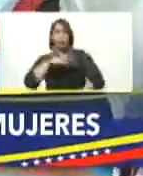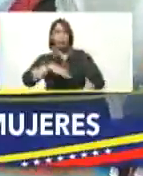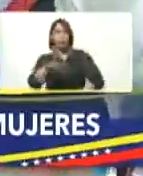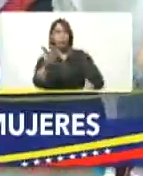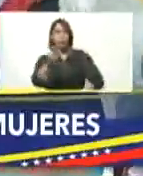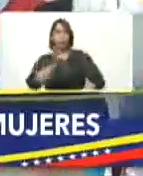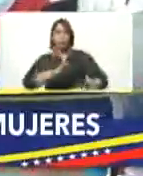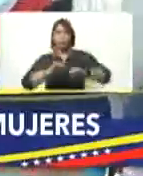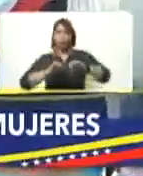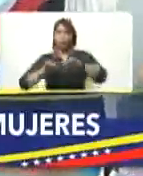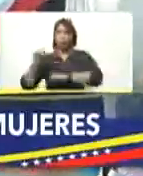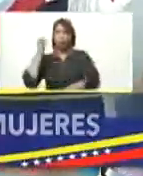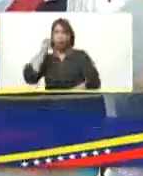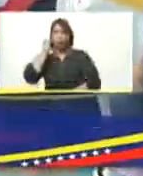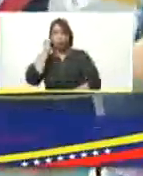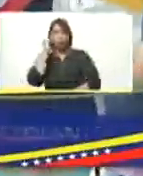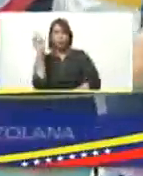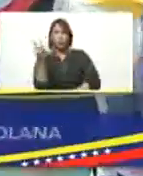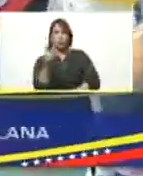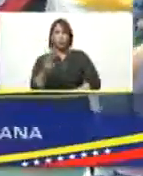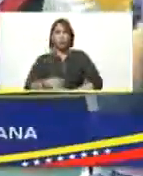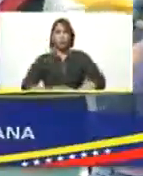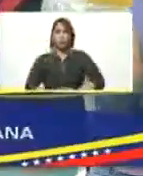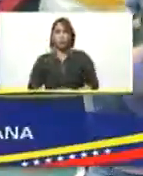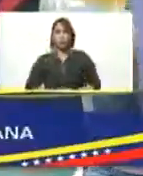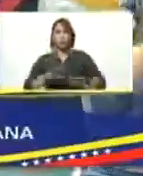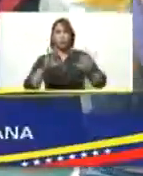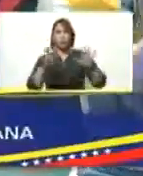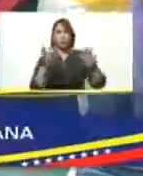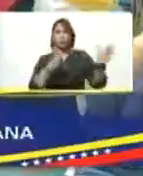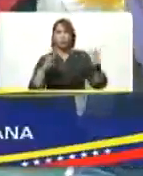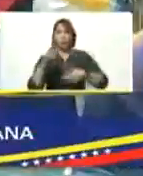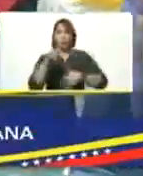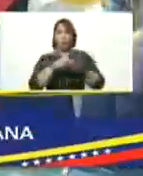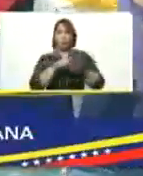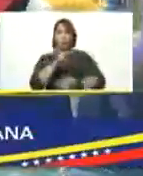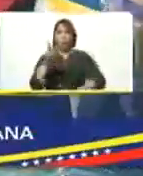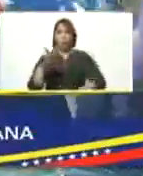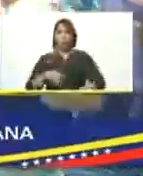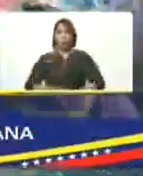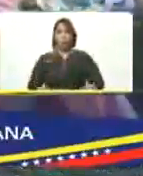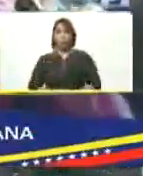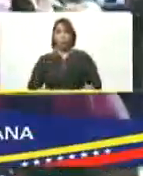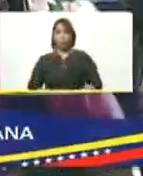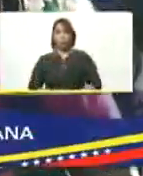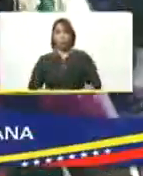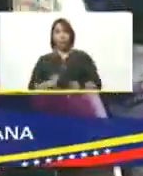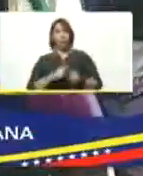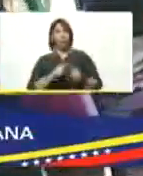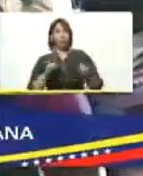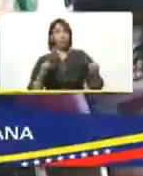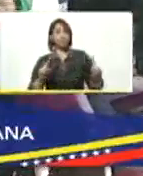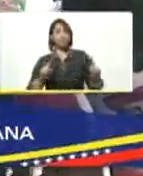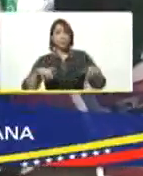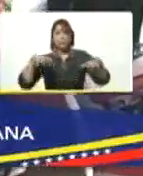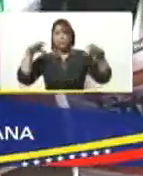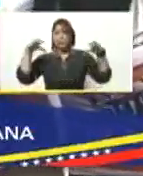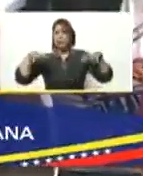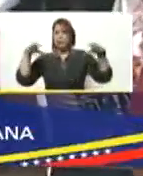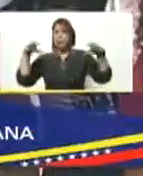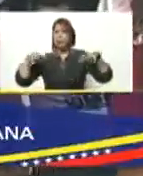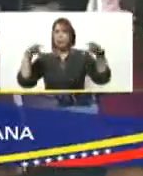del movimiento feminista de Venezuela, el 8 de marzo de 2022. Pero cayó un palo de